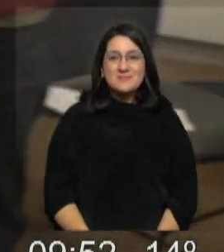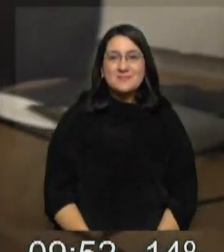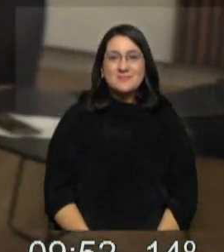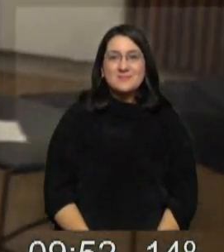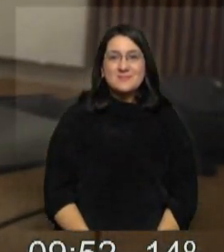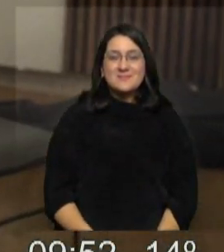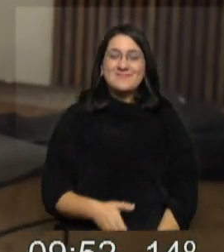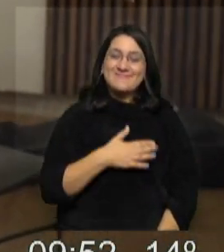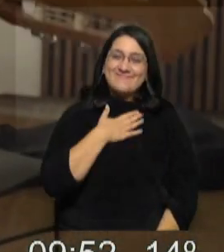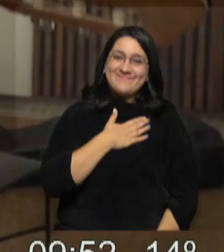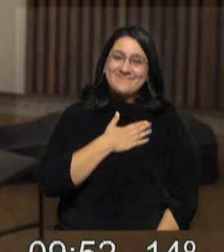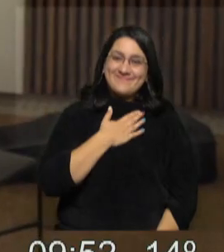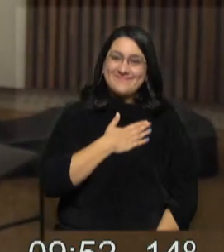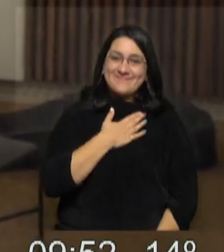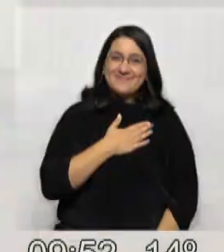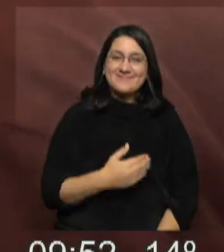Muy amable.